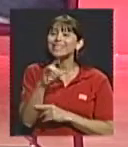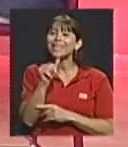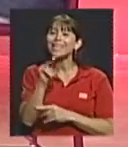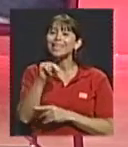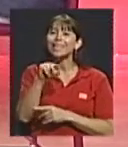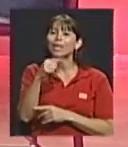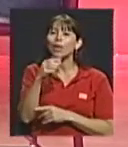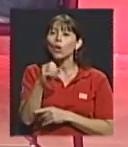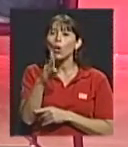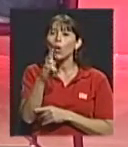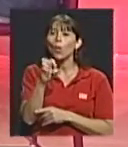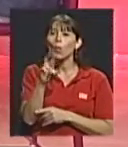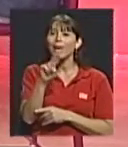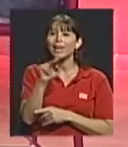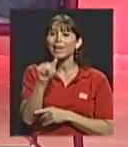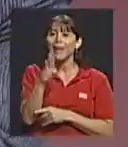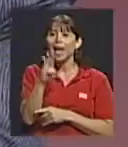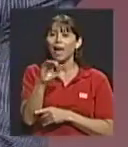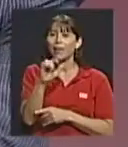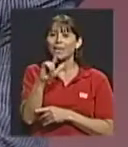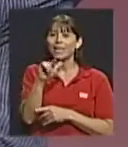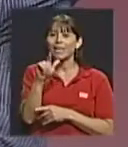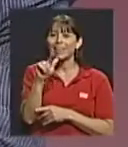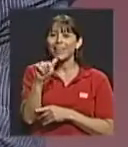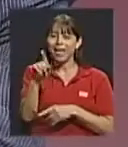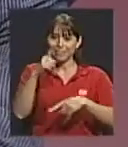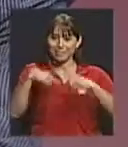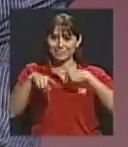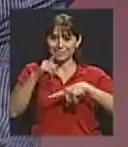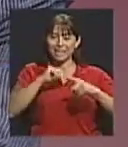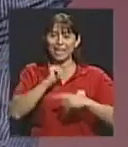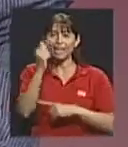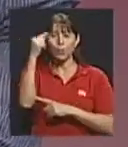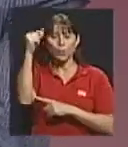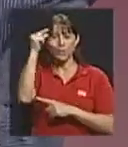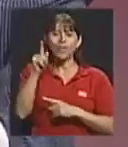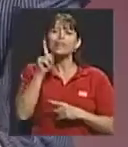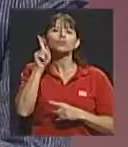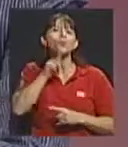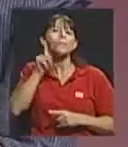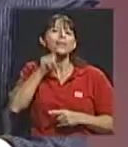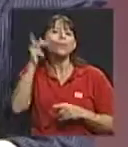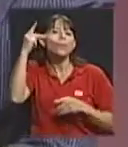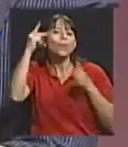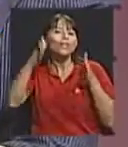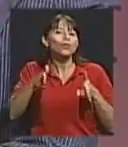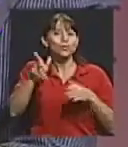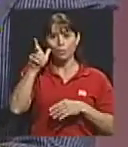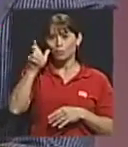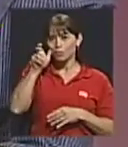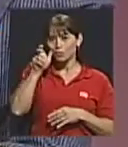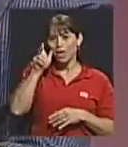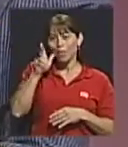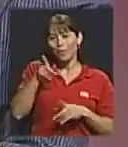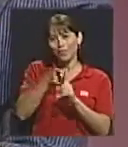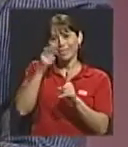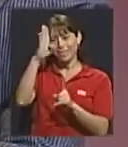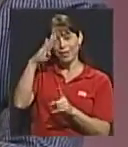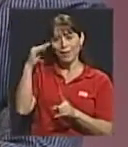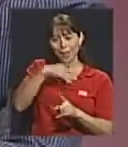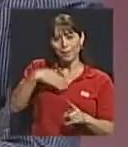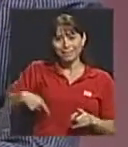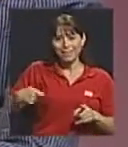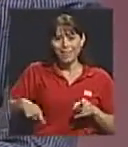los políticos y es que lo hemos escuchado lo hemos escuchado en la presidenta actualmente lo hemos escuchado también de parte del precandidato